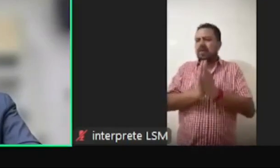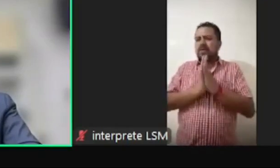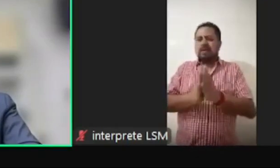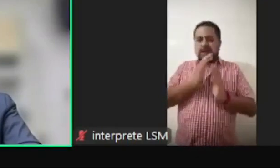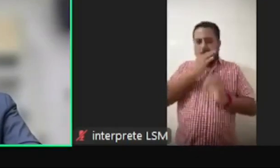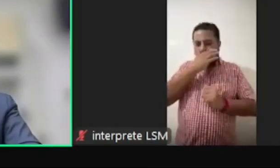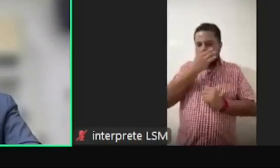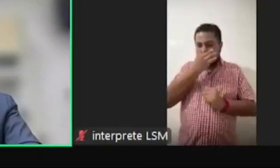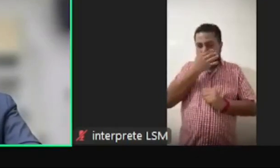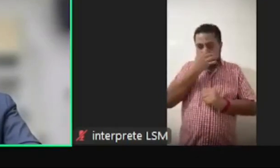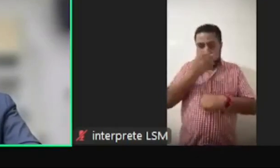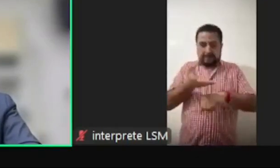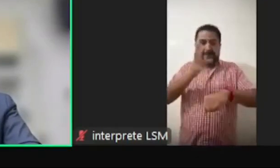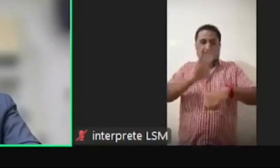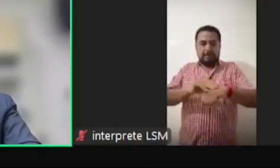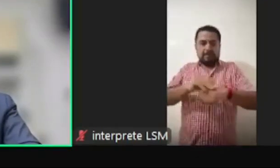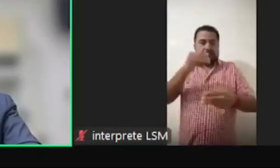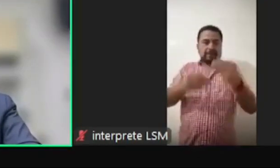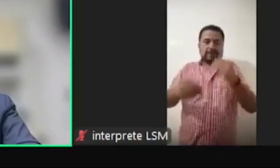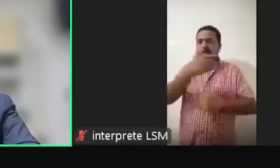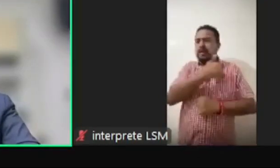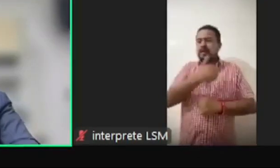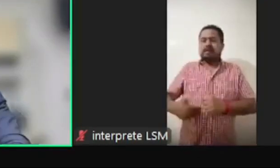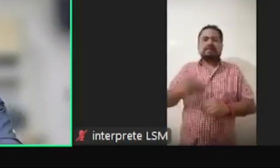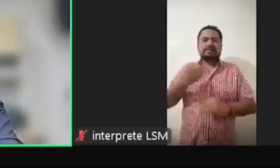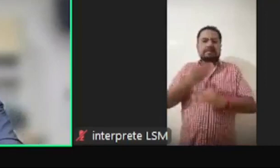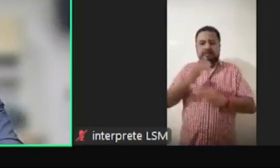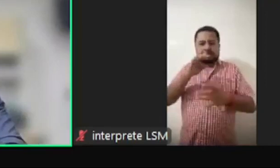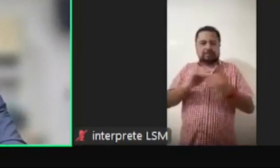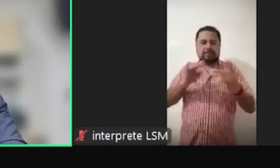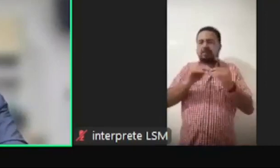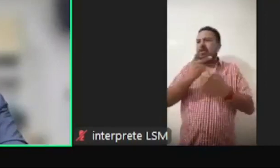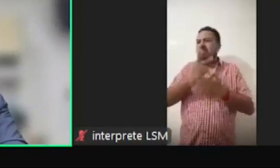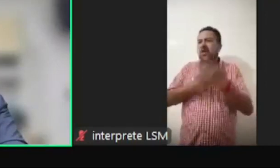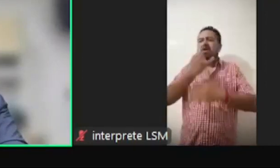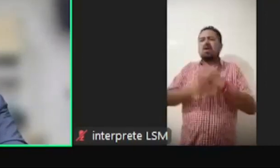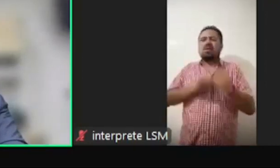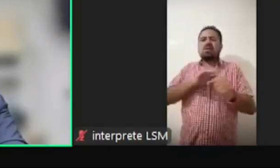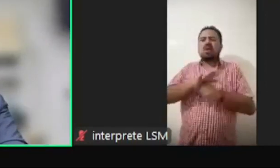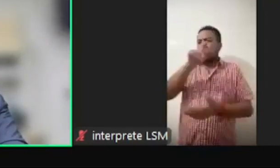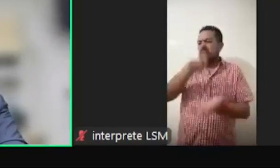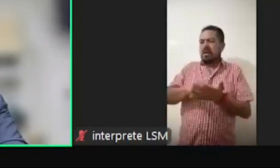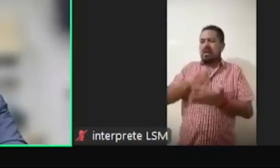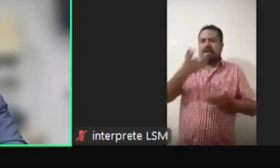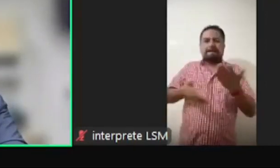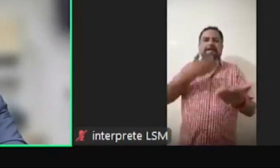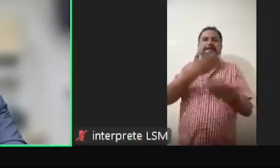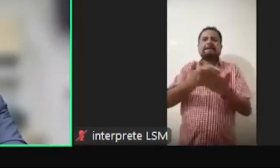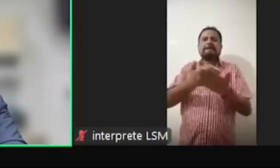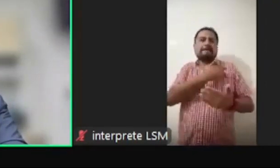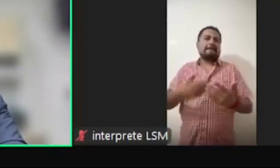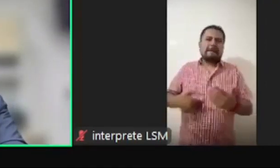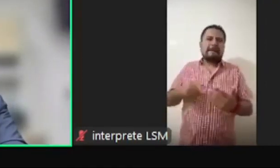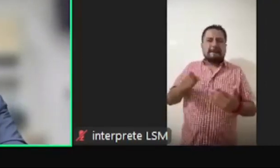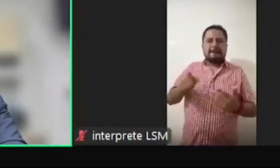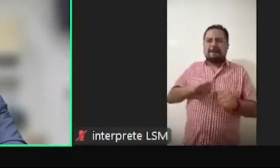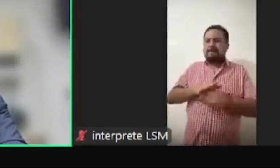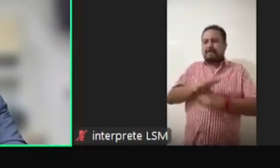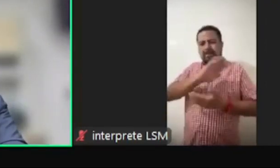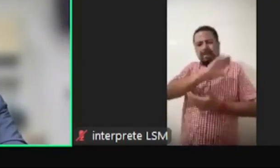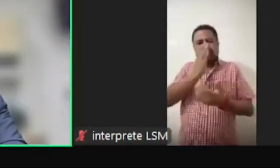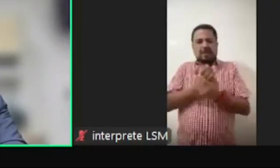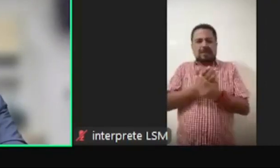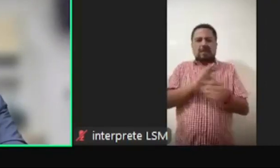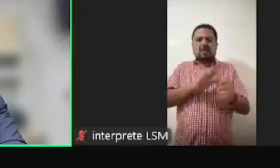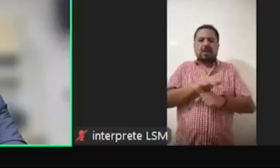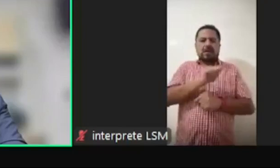Con su autorización, magistrada presidenta, magistradas, magistrado, doy cuenta con el proyecto de sentencia que propone la magistrada Evelyn Rodríguez Chinol en el expediente